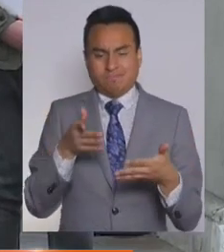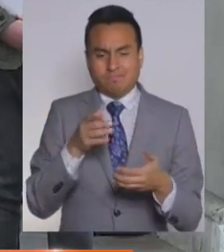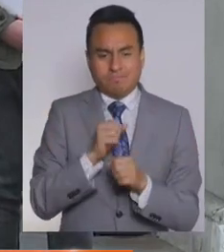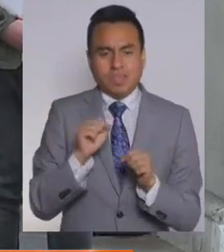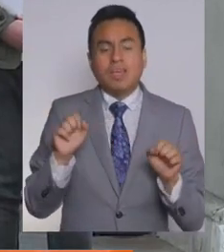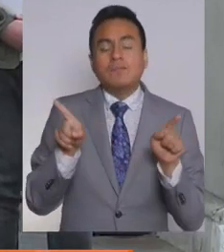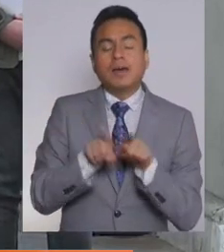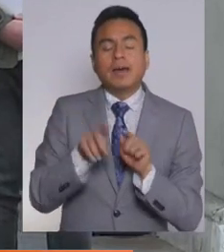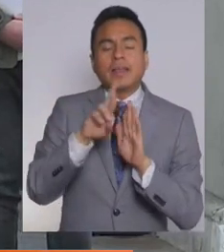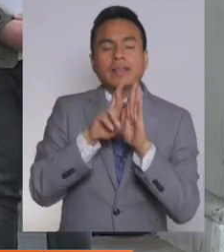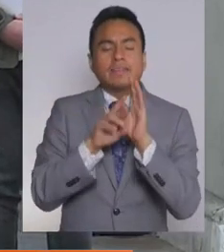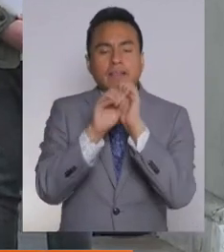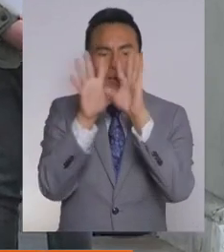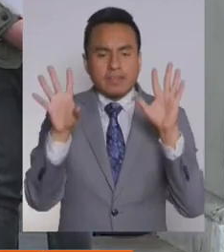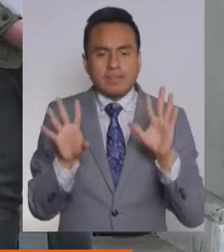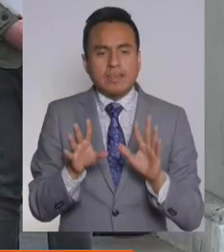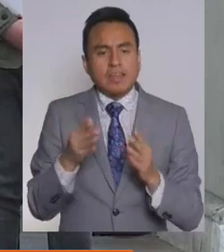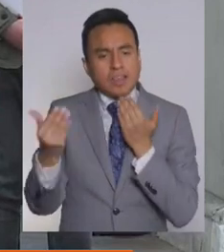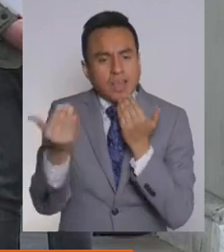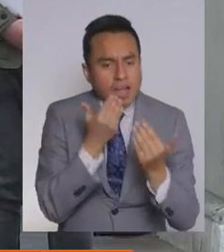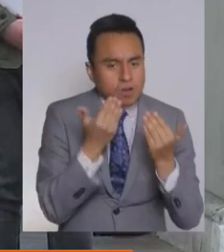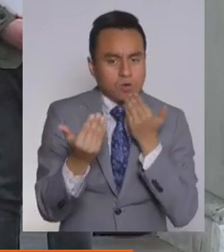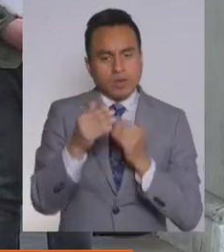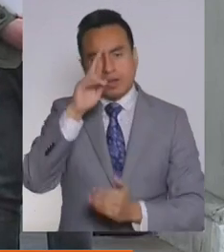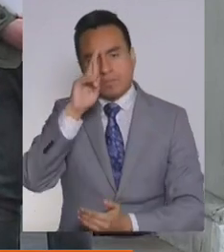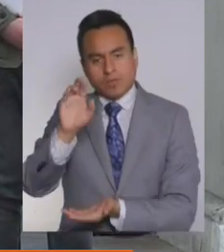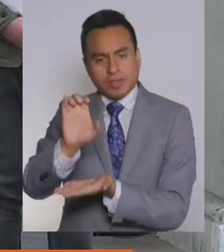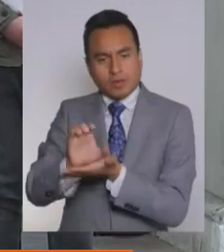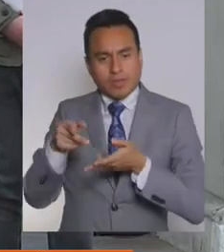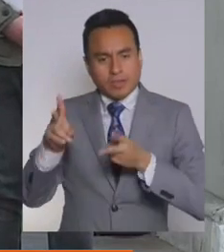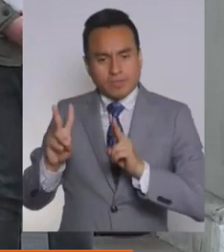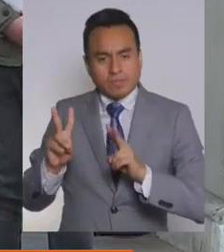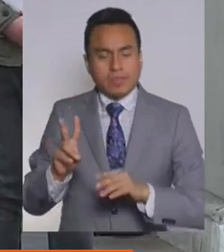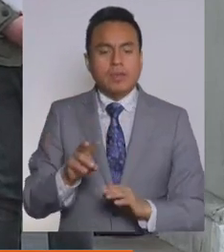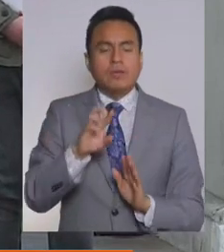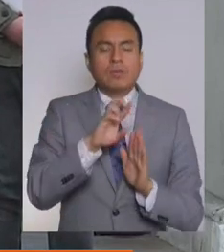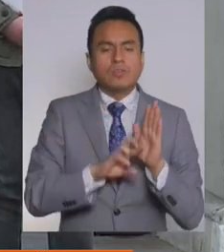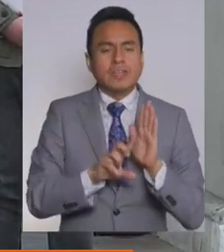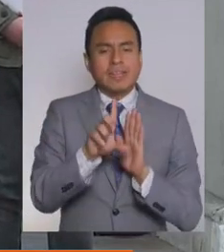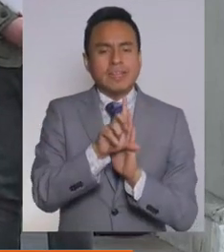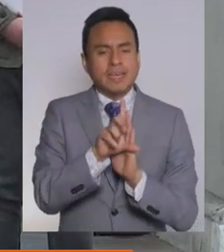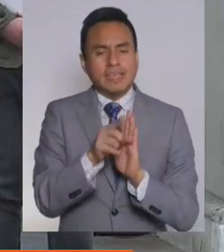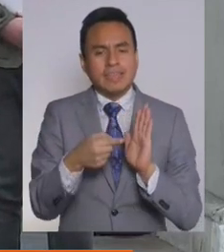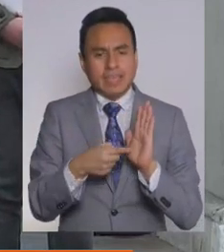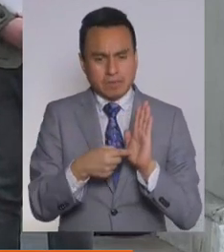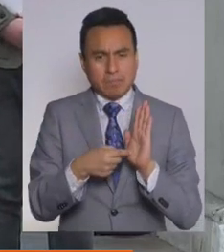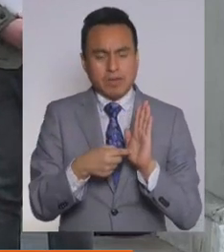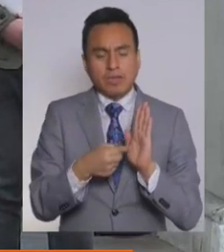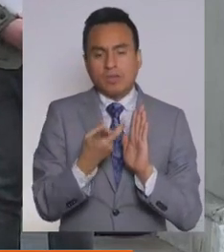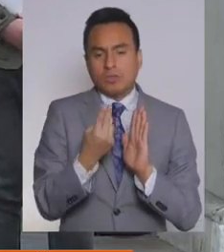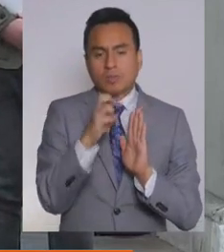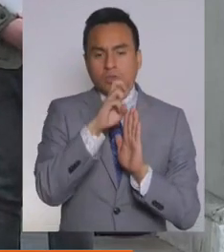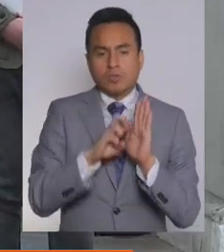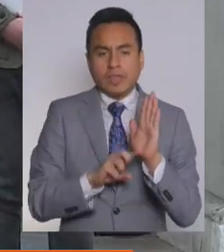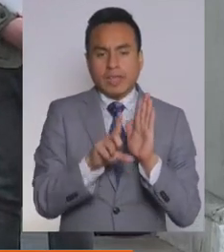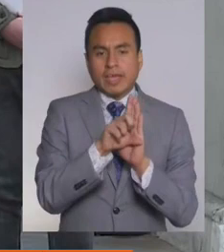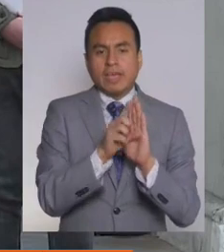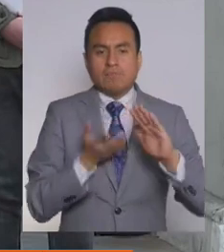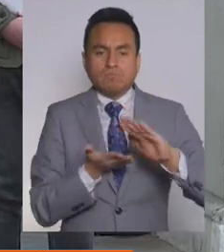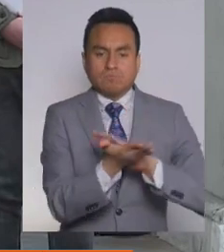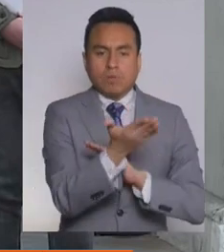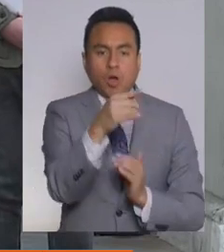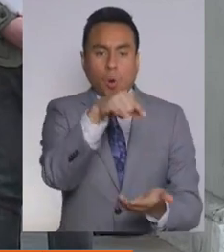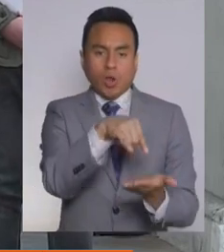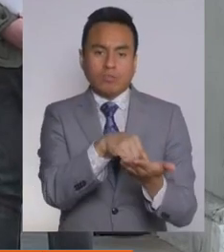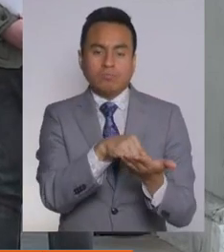claras, diálogo, pero también respeto al Estado de Derecho. En el caso de los proyectos de ley, son 12 que están en el Congreso,